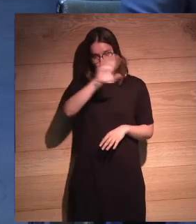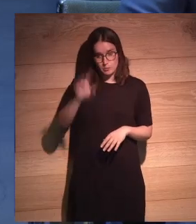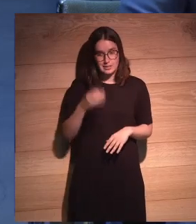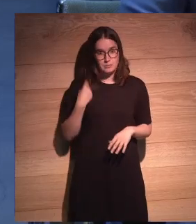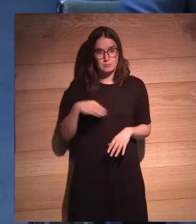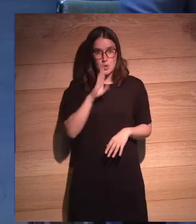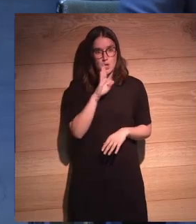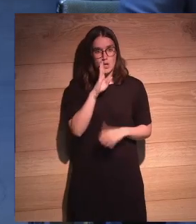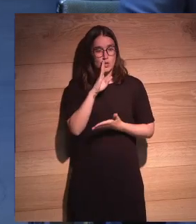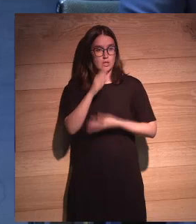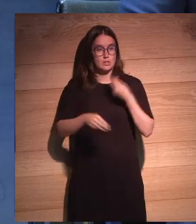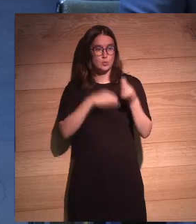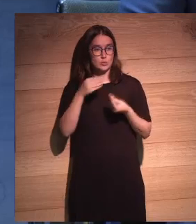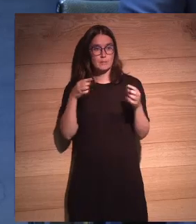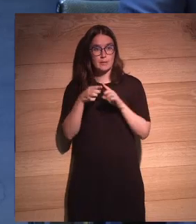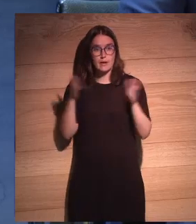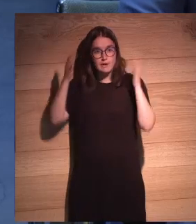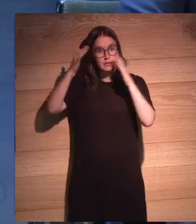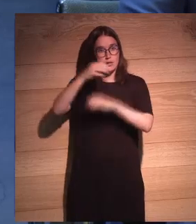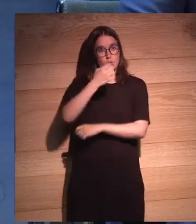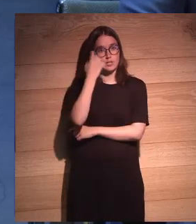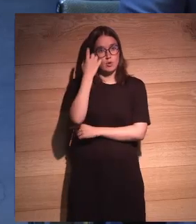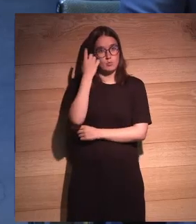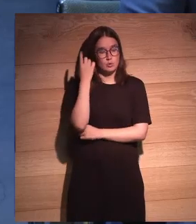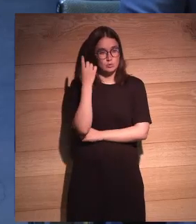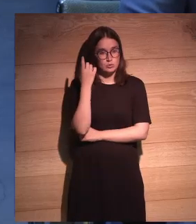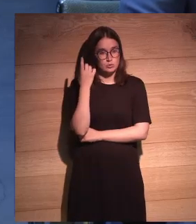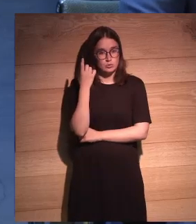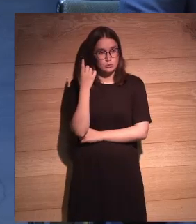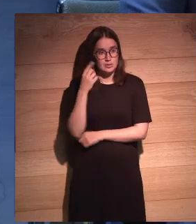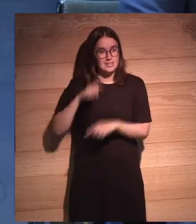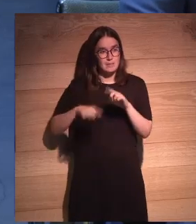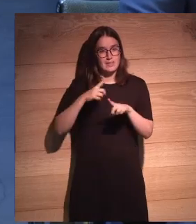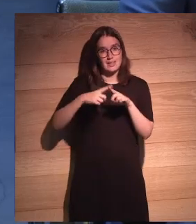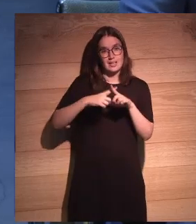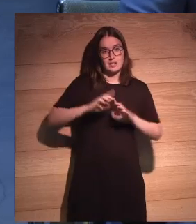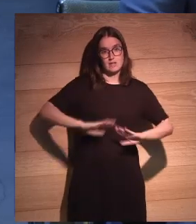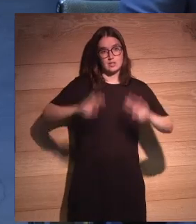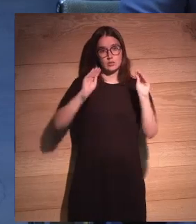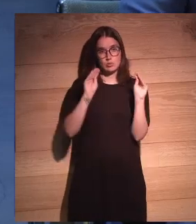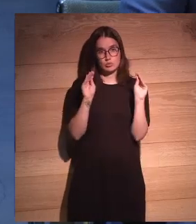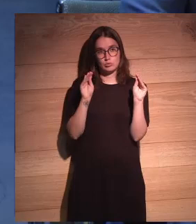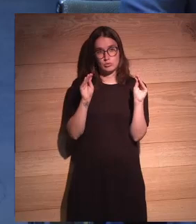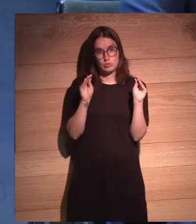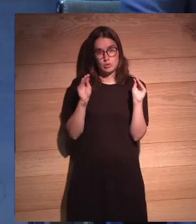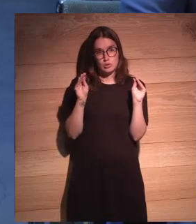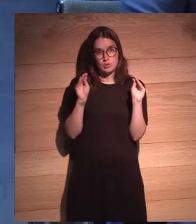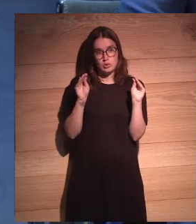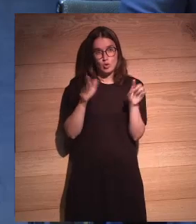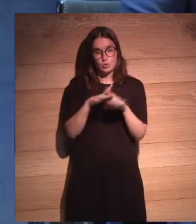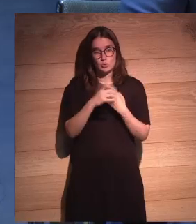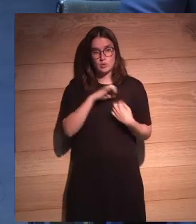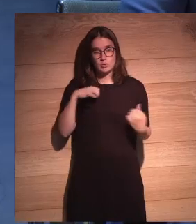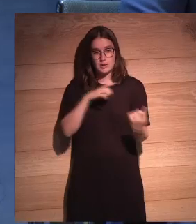países y donde se aplican para atender a los alumnos según su nivel o su